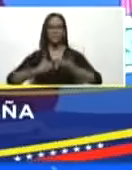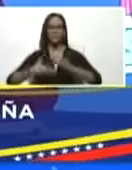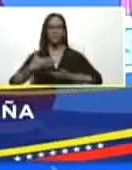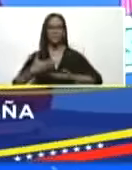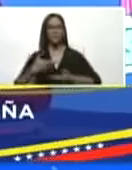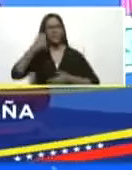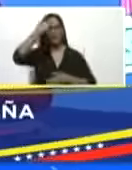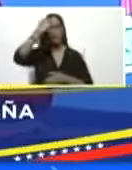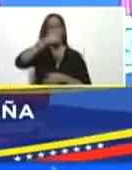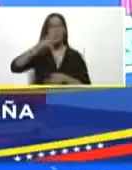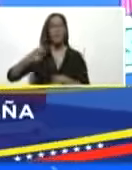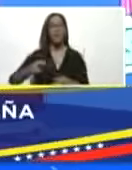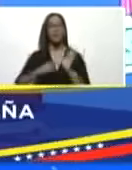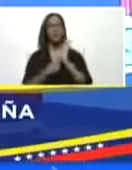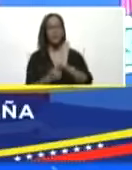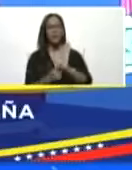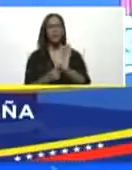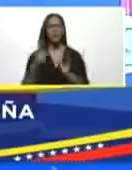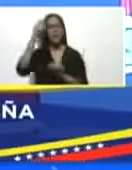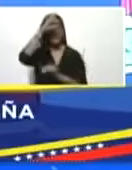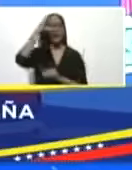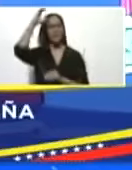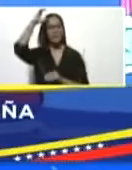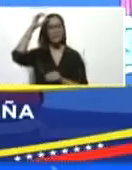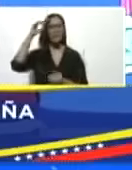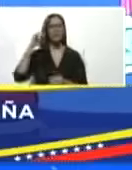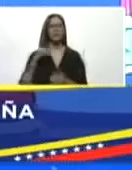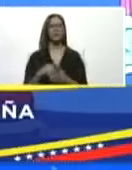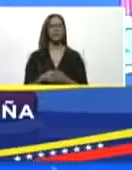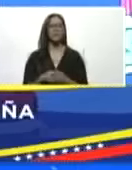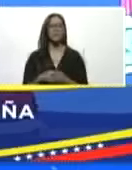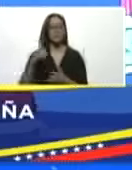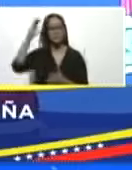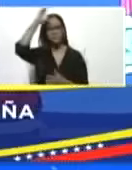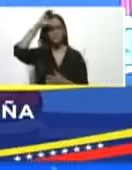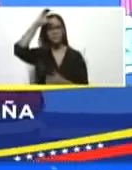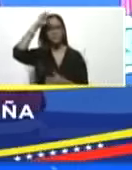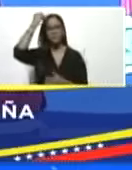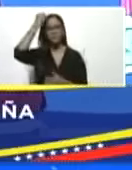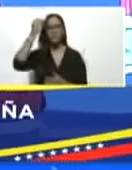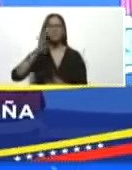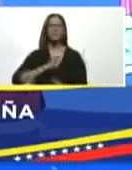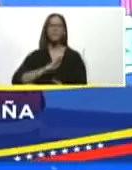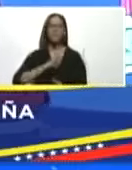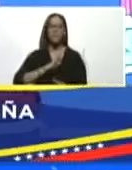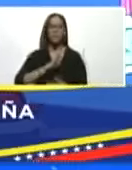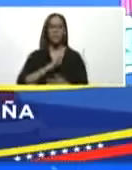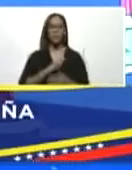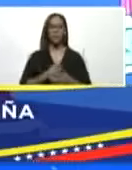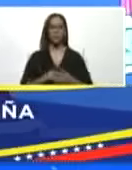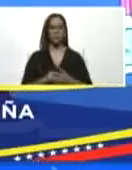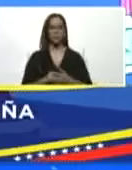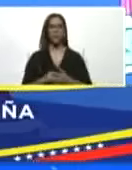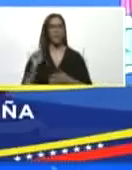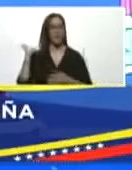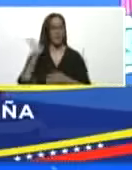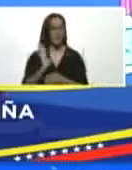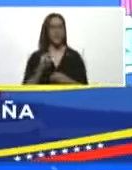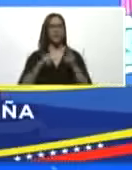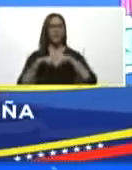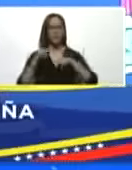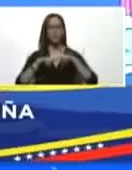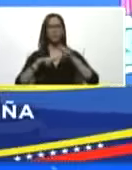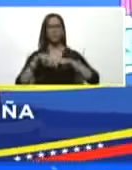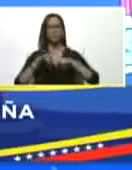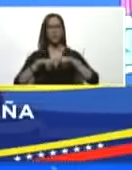Es un pueblo que ha demostrado una gran capacidad de conciencia, de pensamiento propio. Y hemos ido construyendo